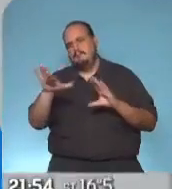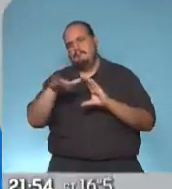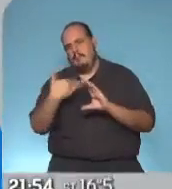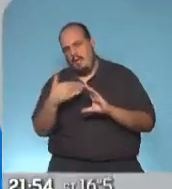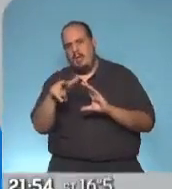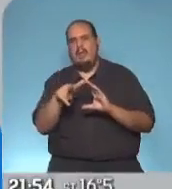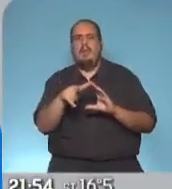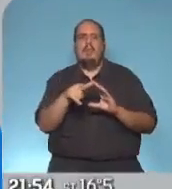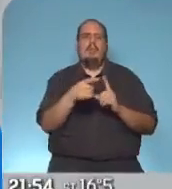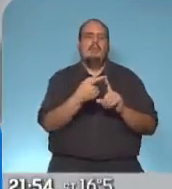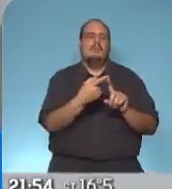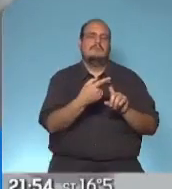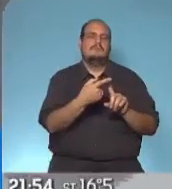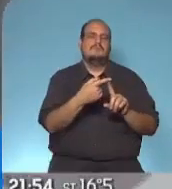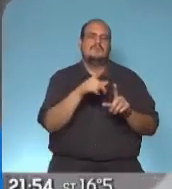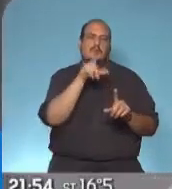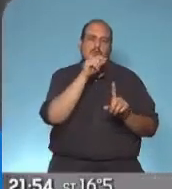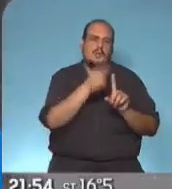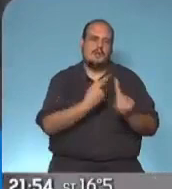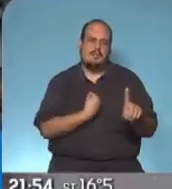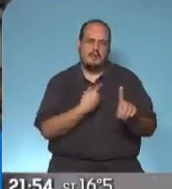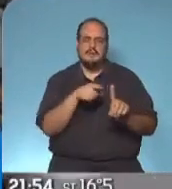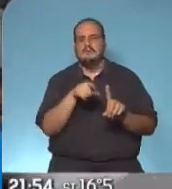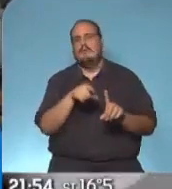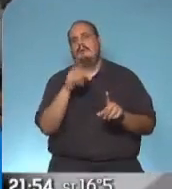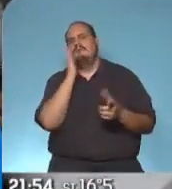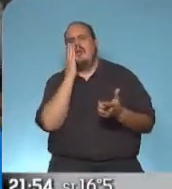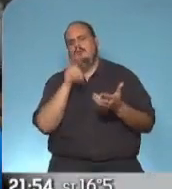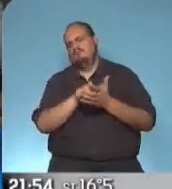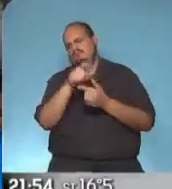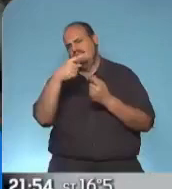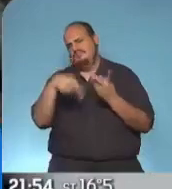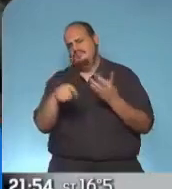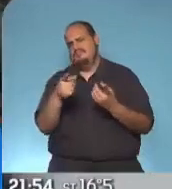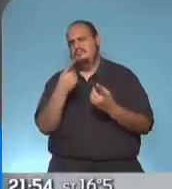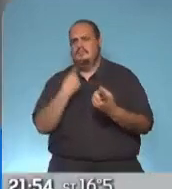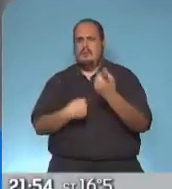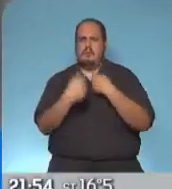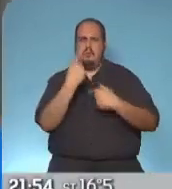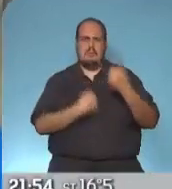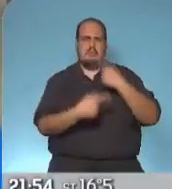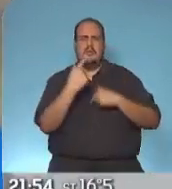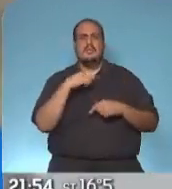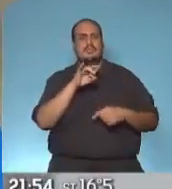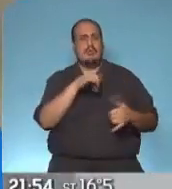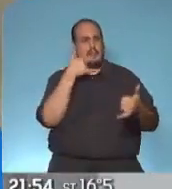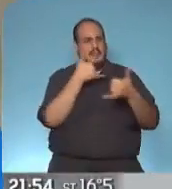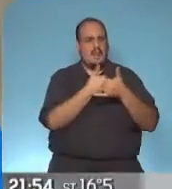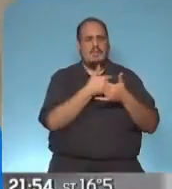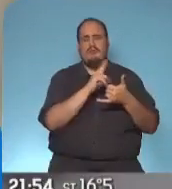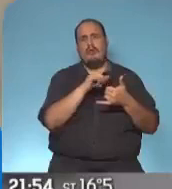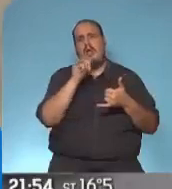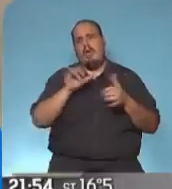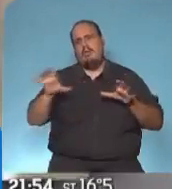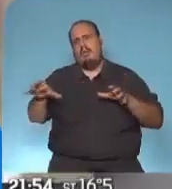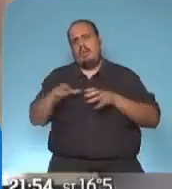los mensajes directos de Twitter, por todas las redes, y nosotros no solo tenemos la línea telefónica, sino que también hay un